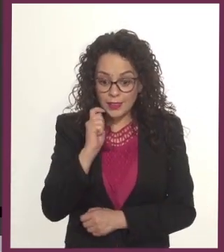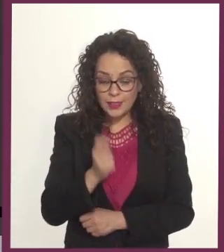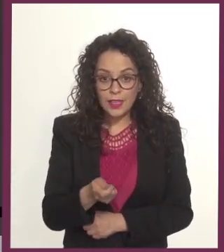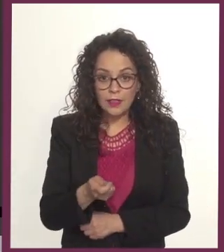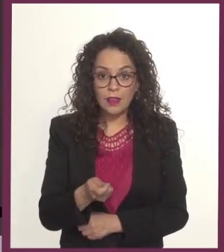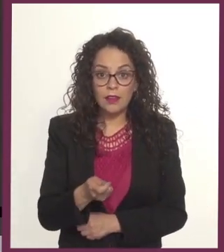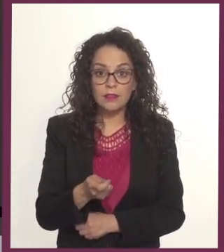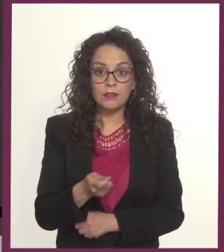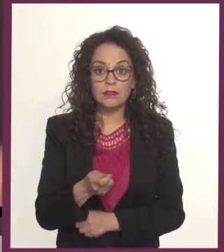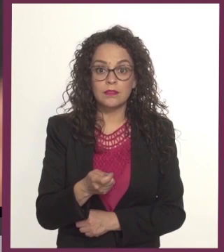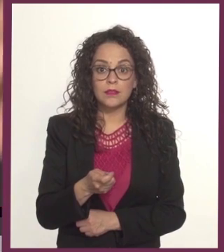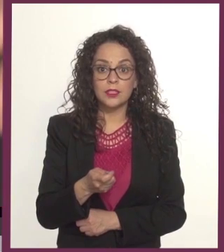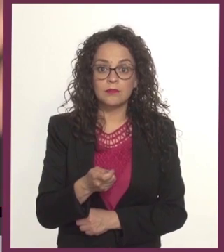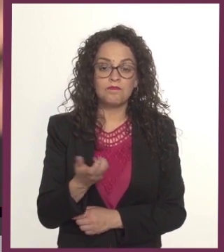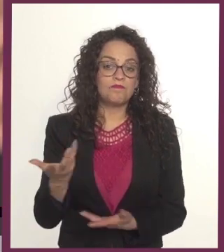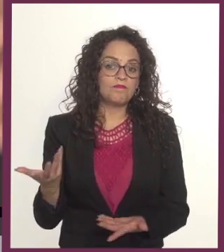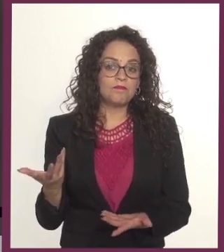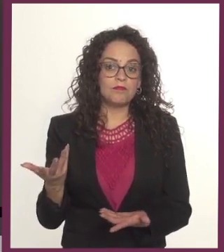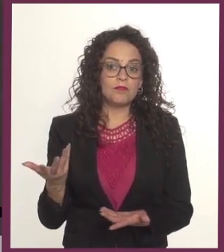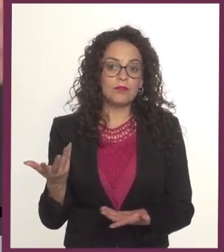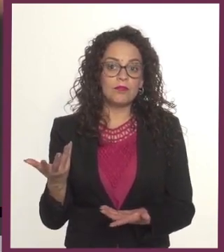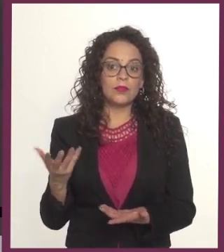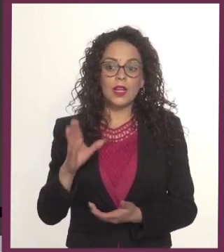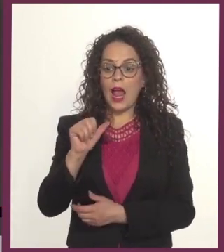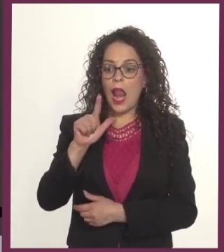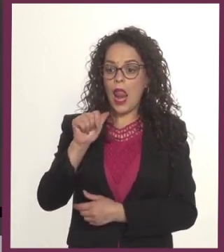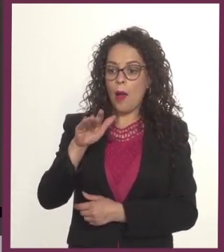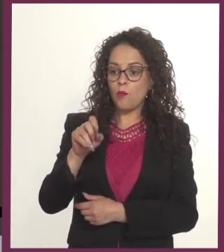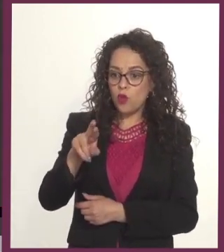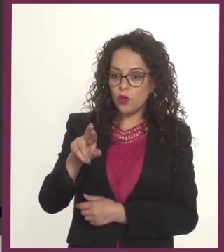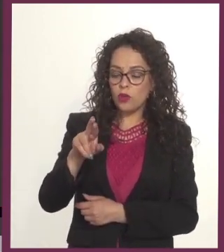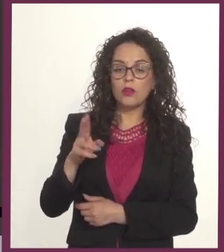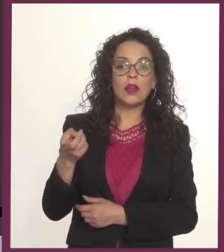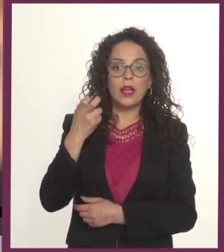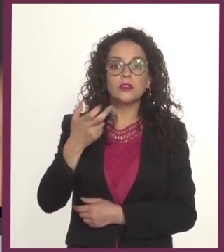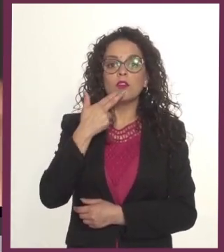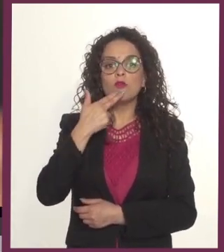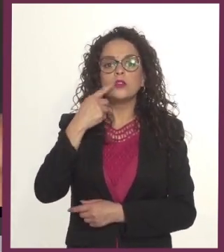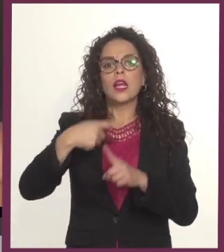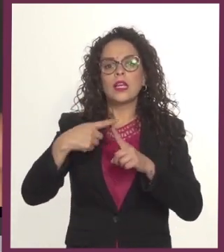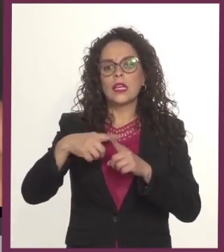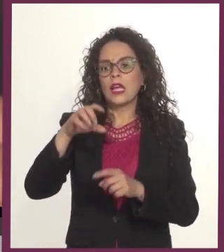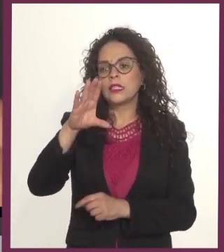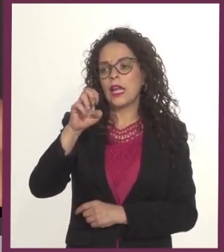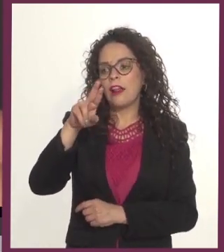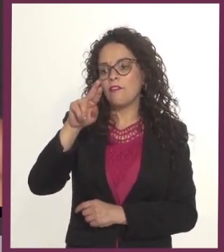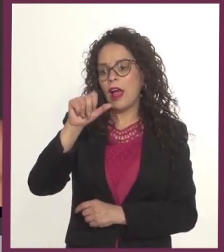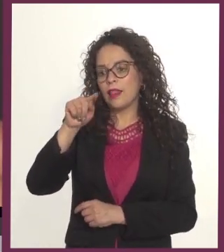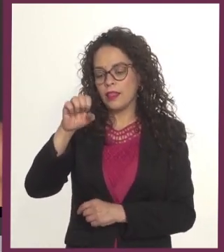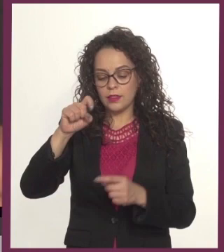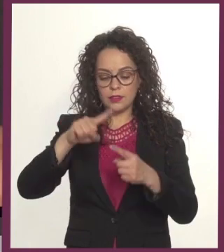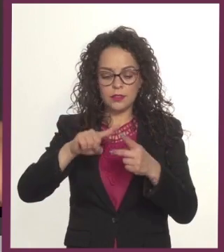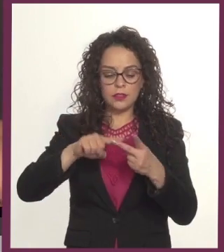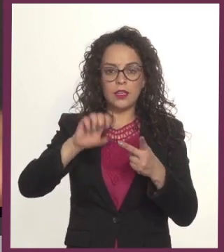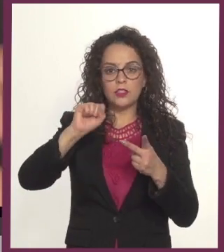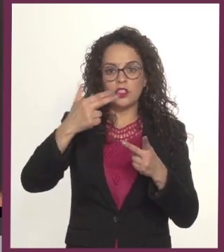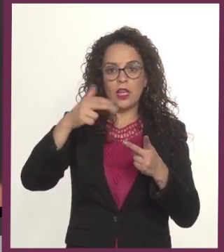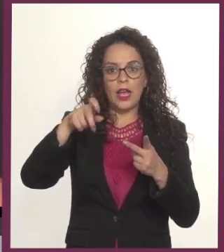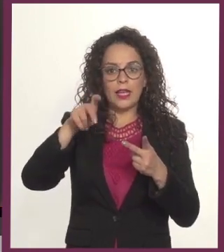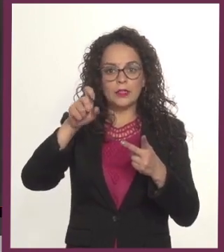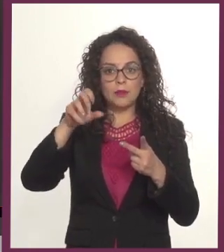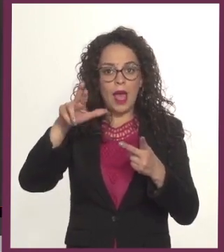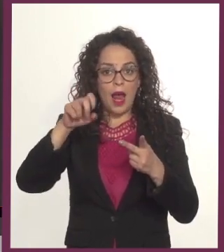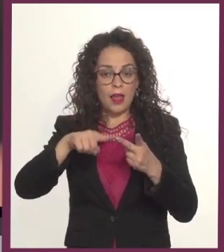los poetas eran para la gente de la élite, la poesía era muy elitista, pero esto ha hecho que un